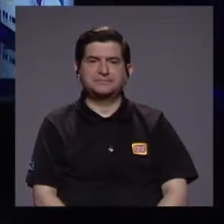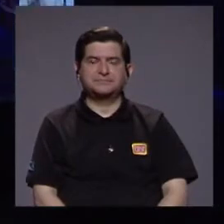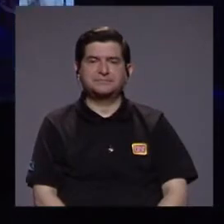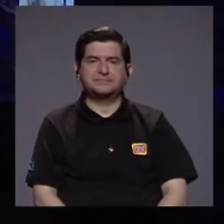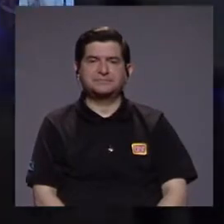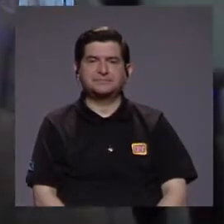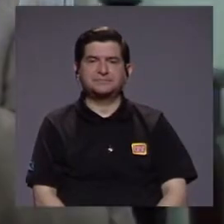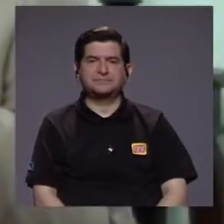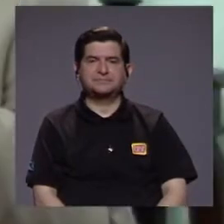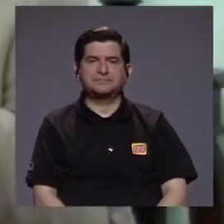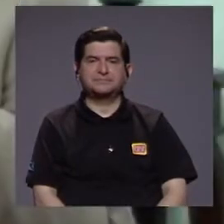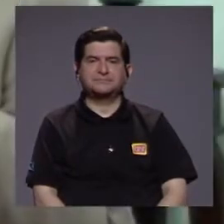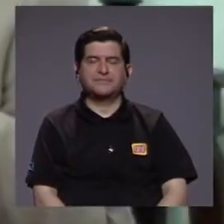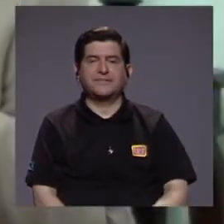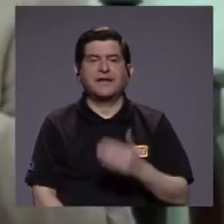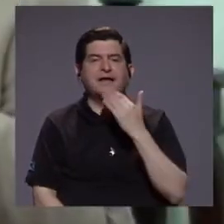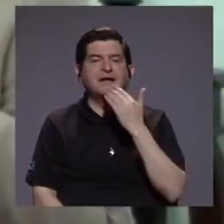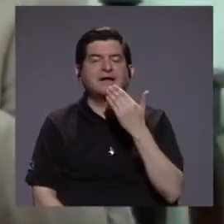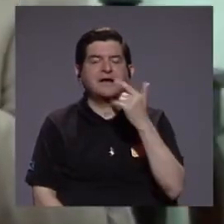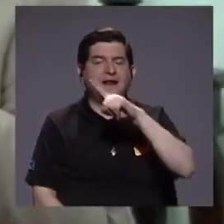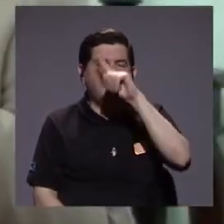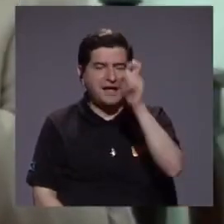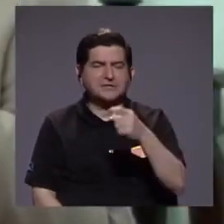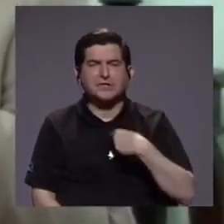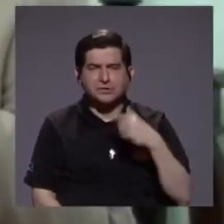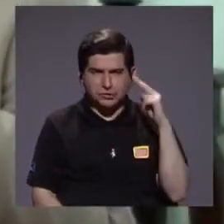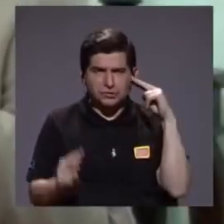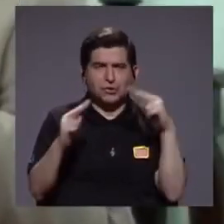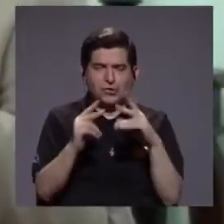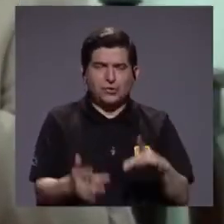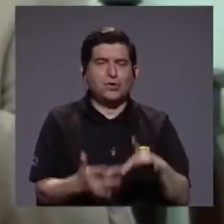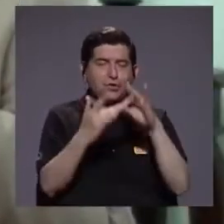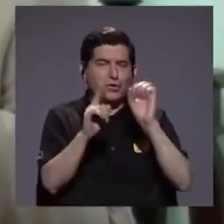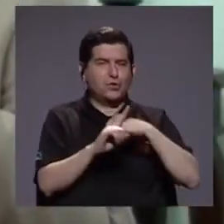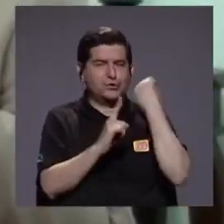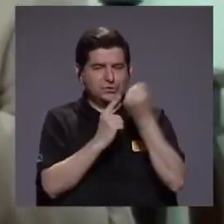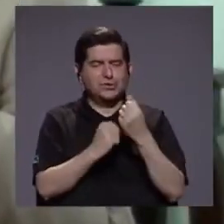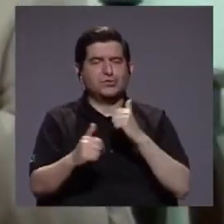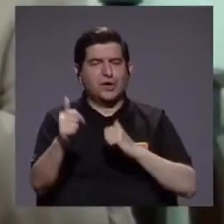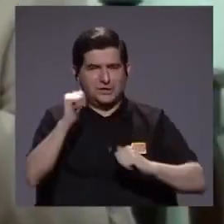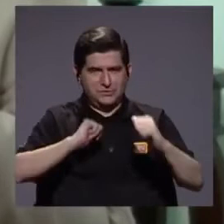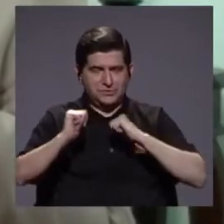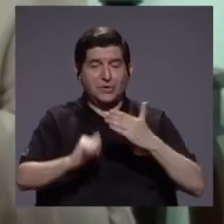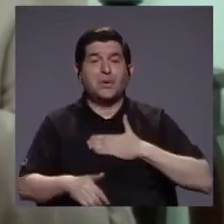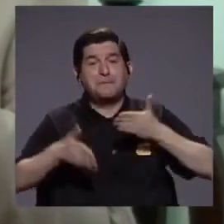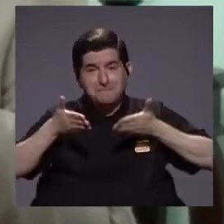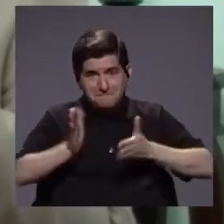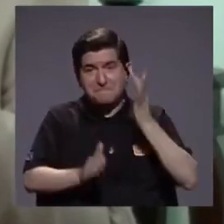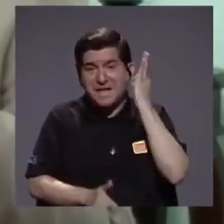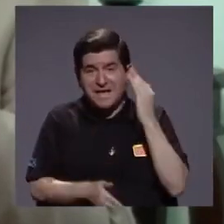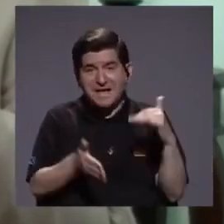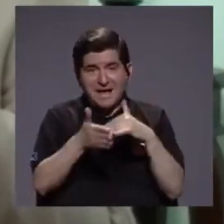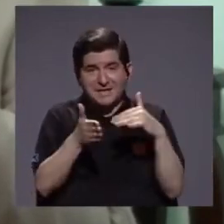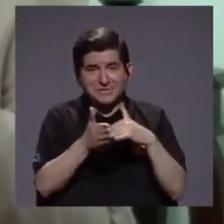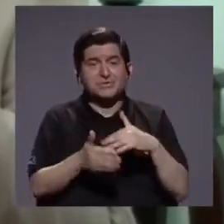Sí, bueno, gracias Josué por la pregunta. Yo conozco especialmente la situación de artes dramáticas porque mi hija es